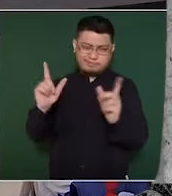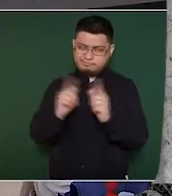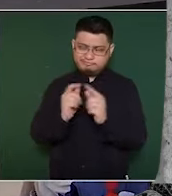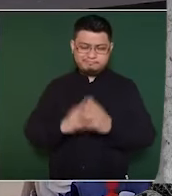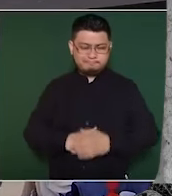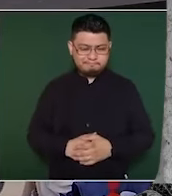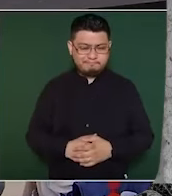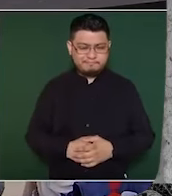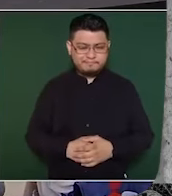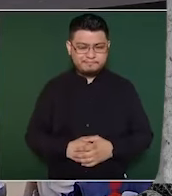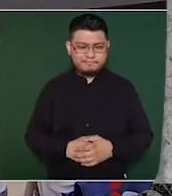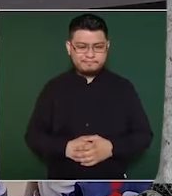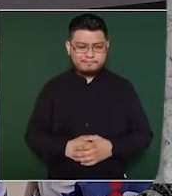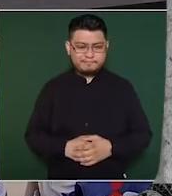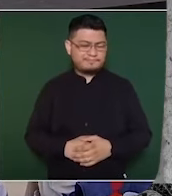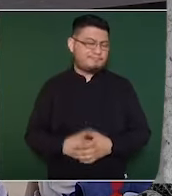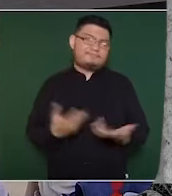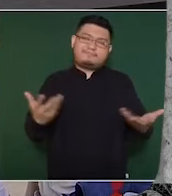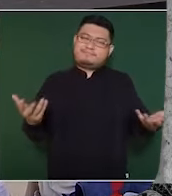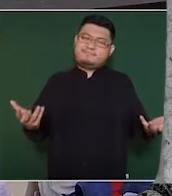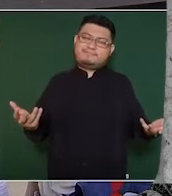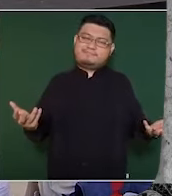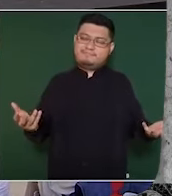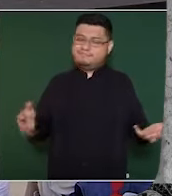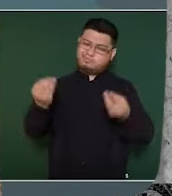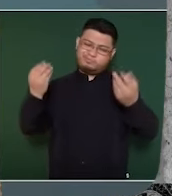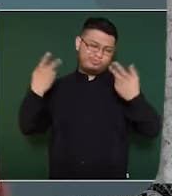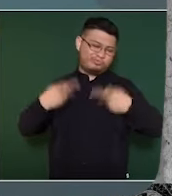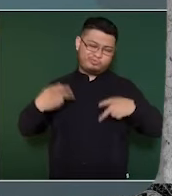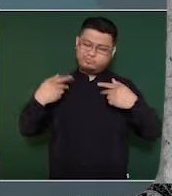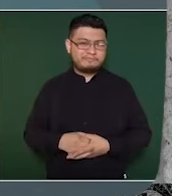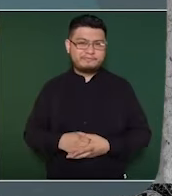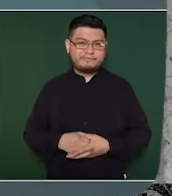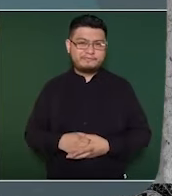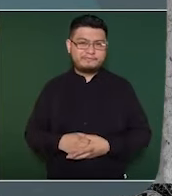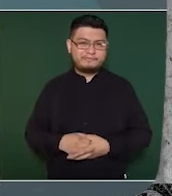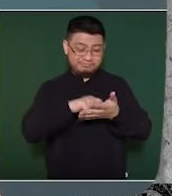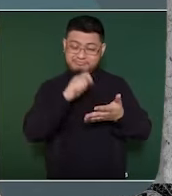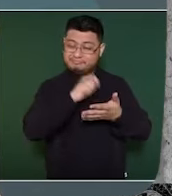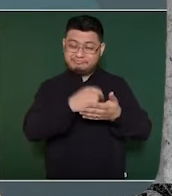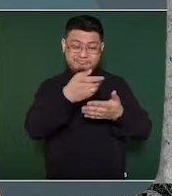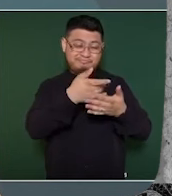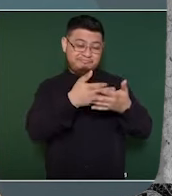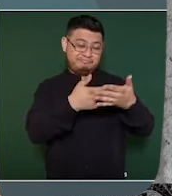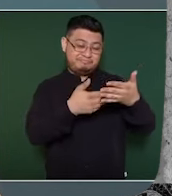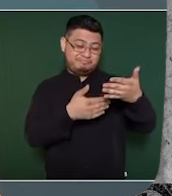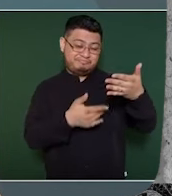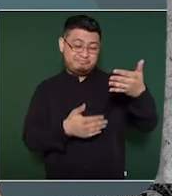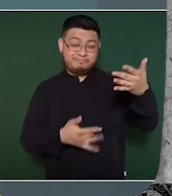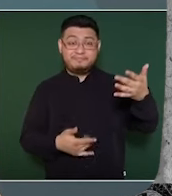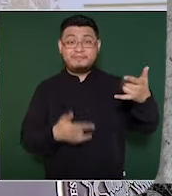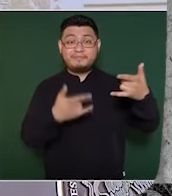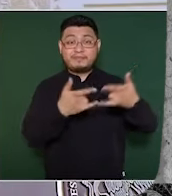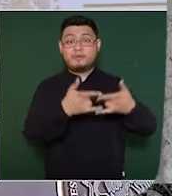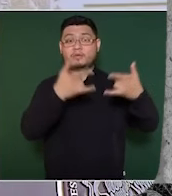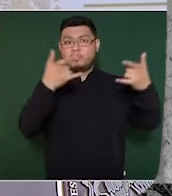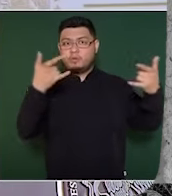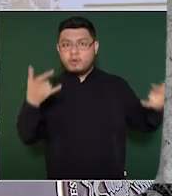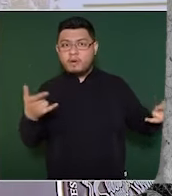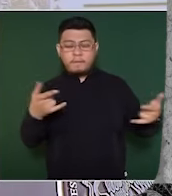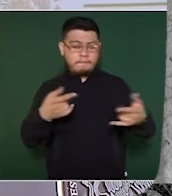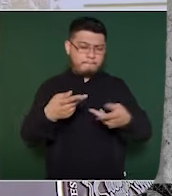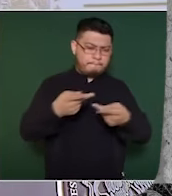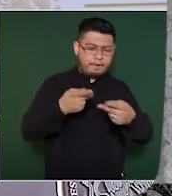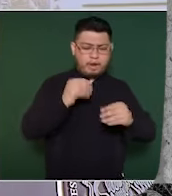Es que es mucho pueblo el nuestro. Se puede escribir la historia, el ensayo,